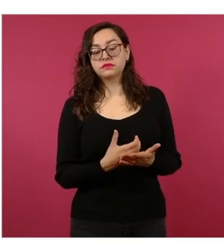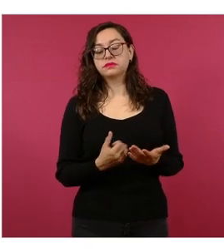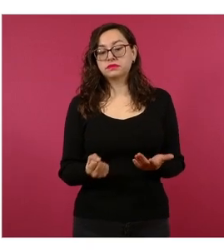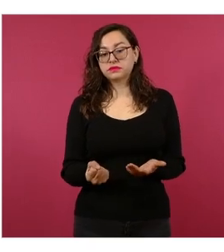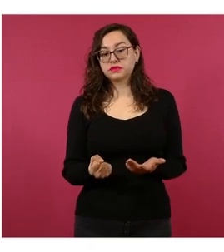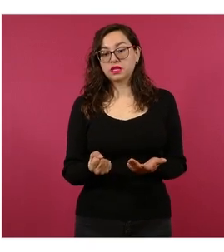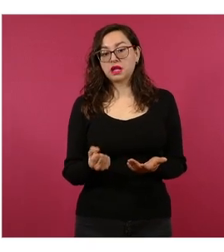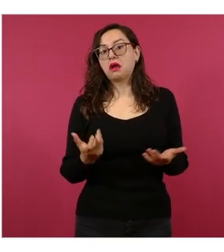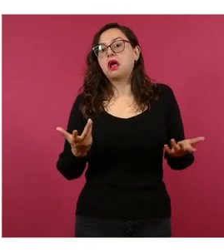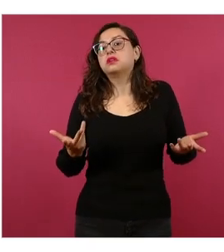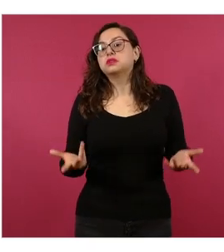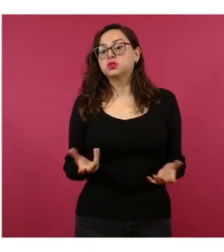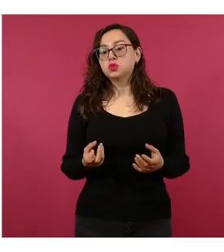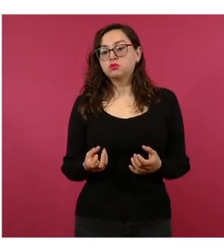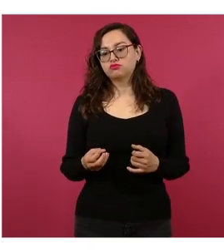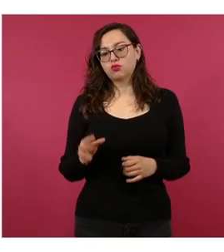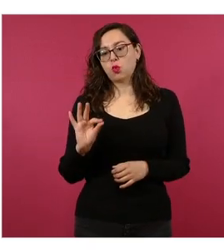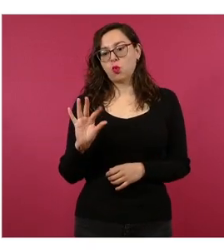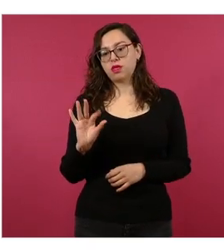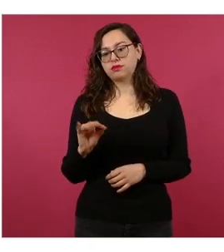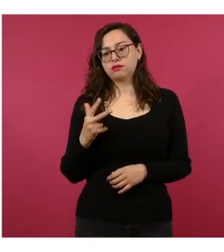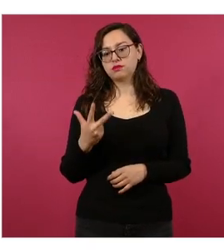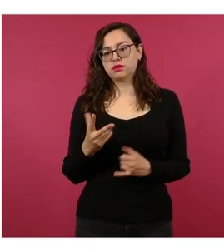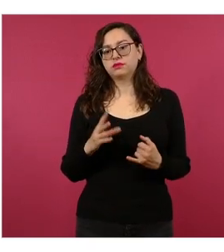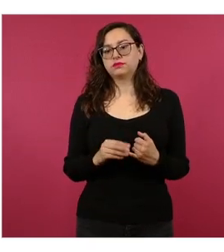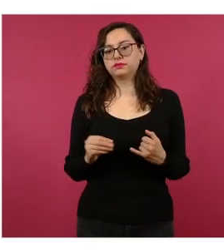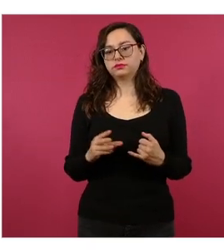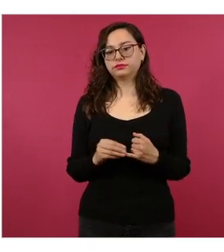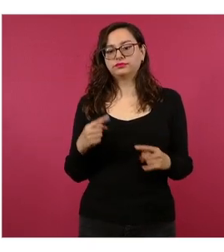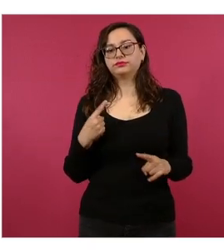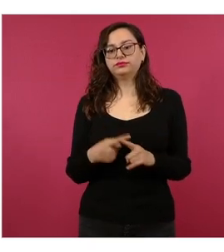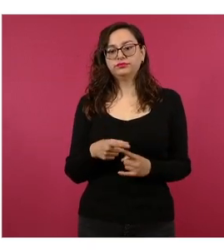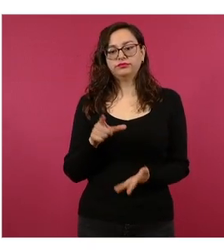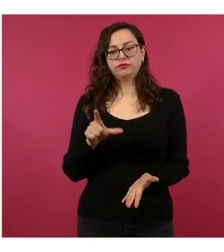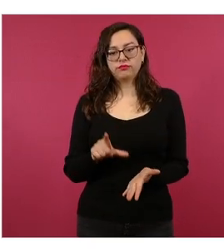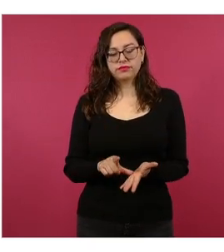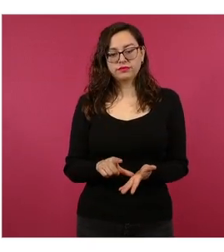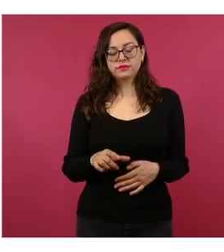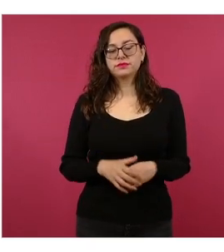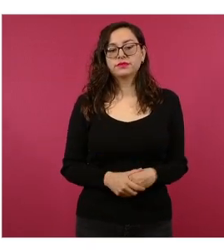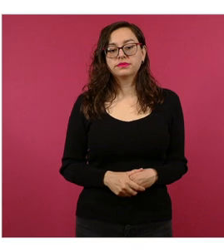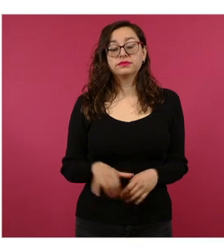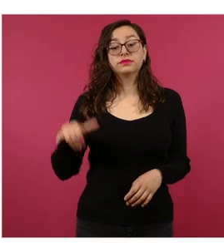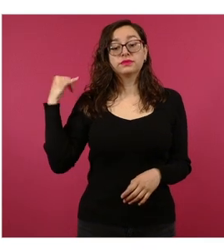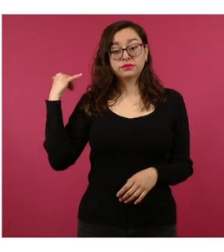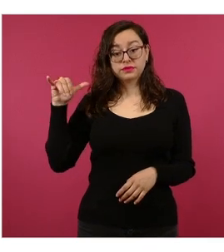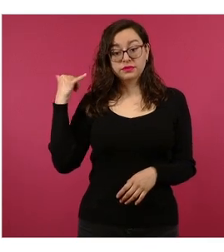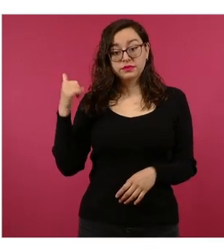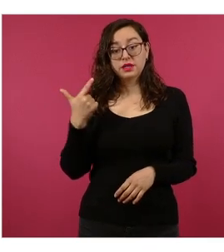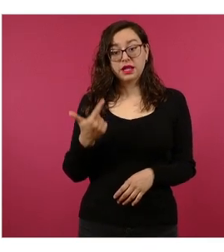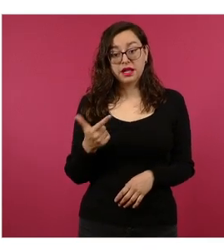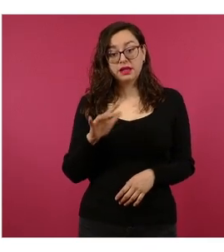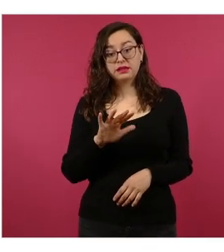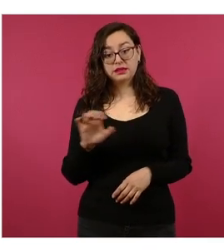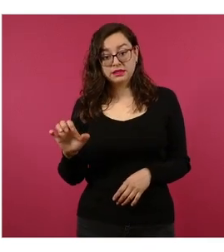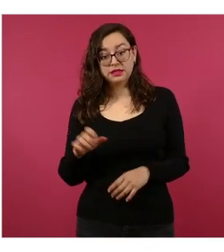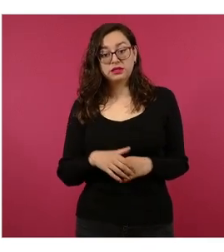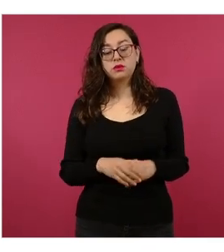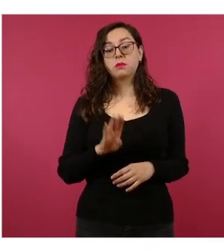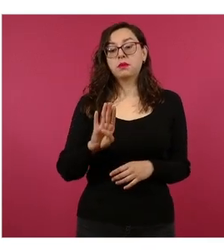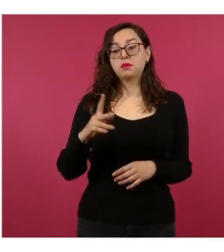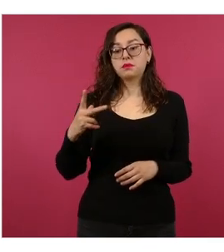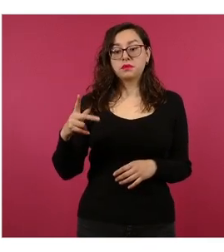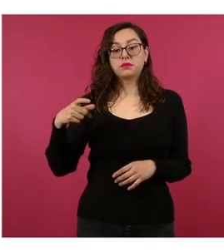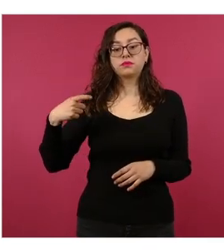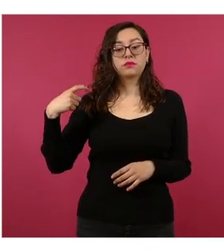nacional, únicamente con 48 centavos de ganancia. Tenemos a G500 en Yucatán, BP en Querétaro, que están